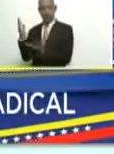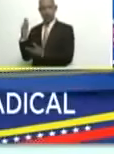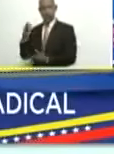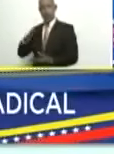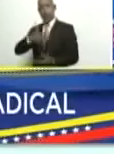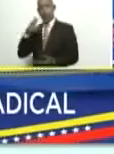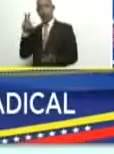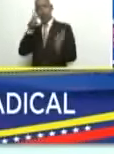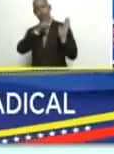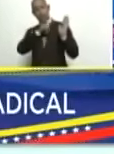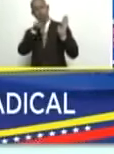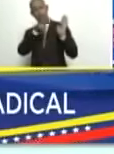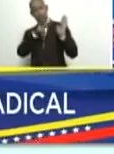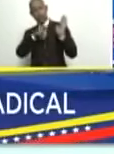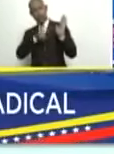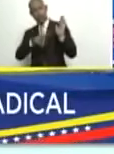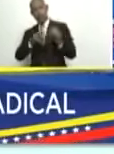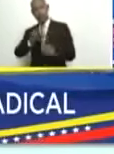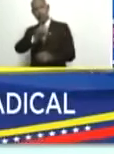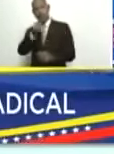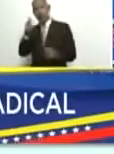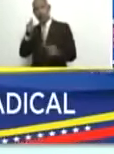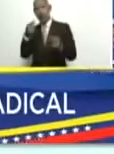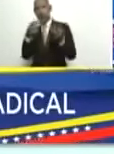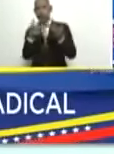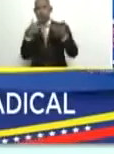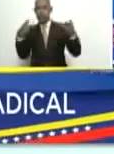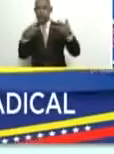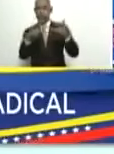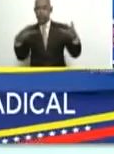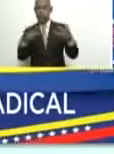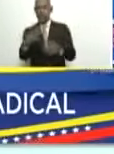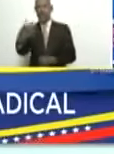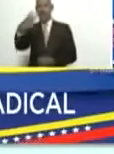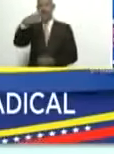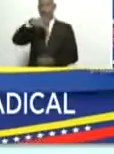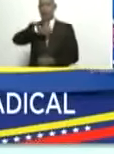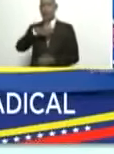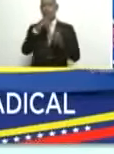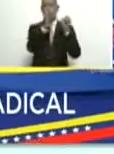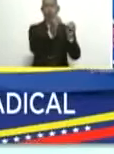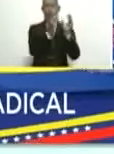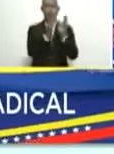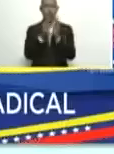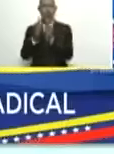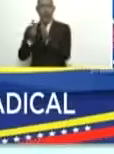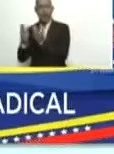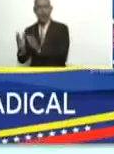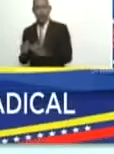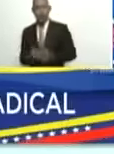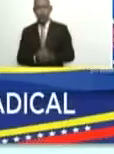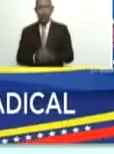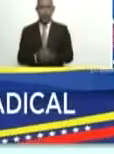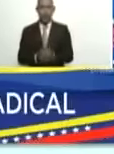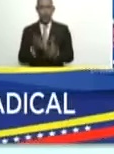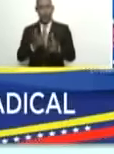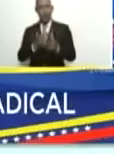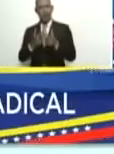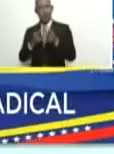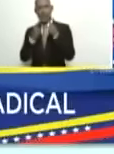leer otro ítem: campeones de organización, Bárbara. Entonces dice,